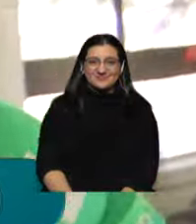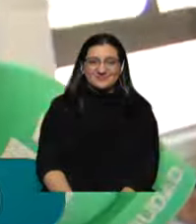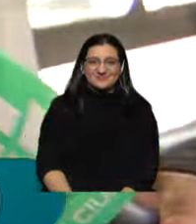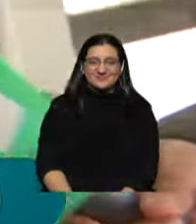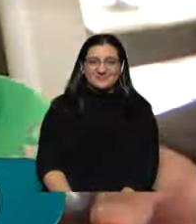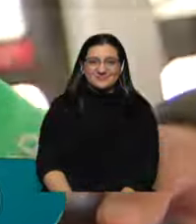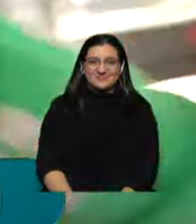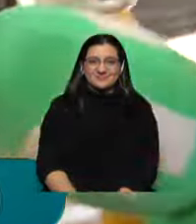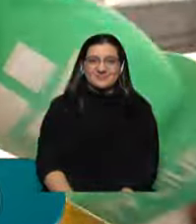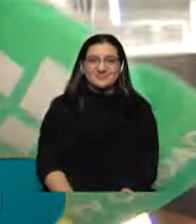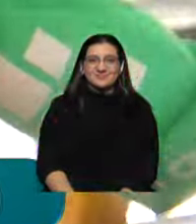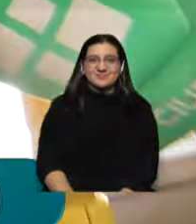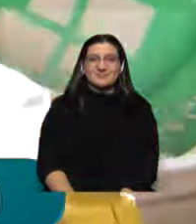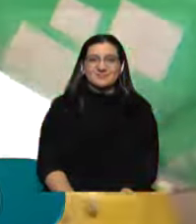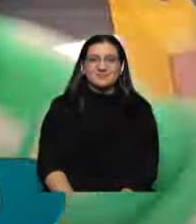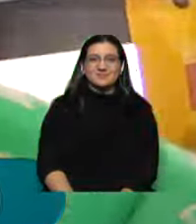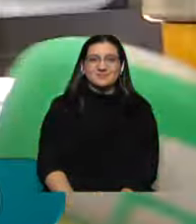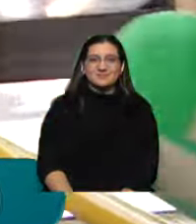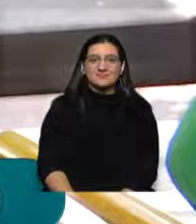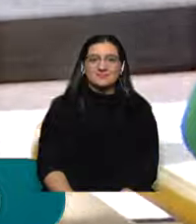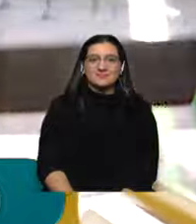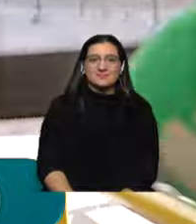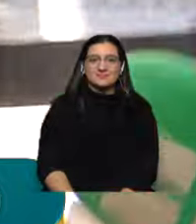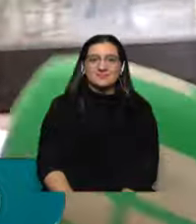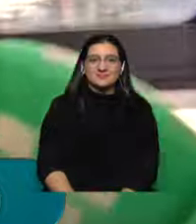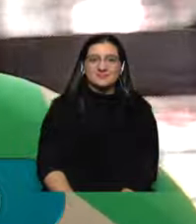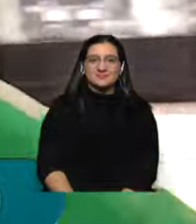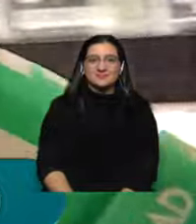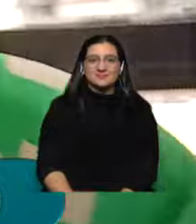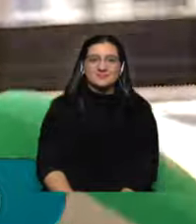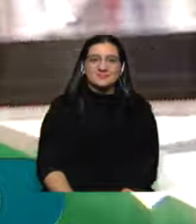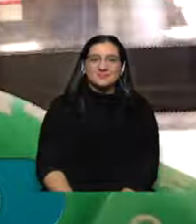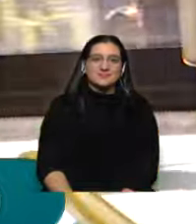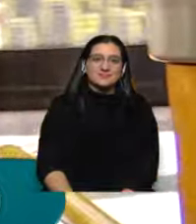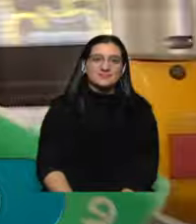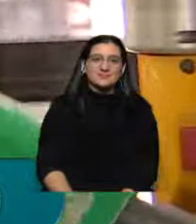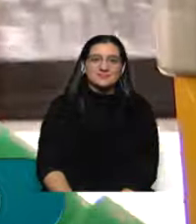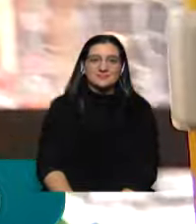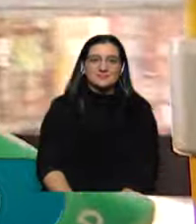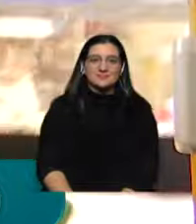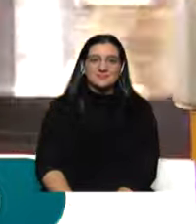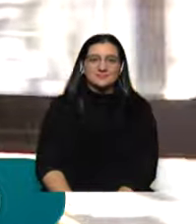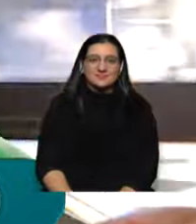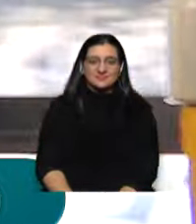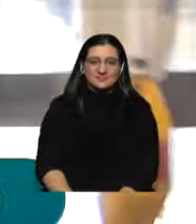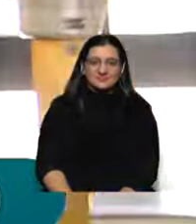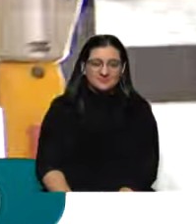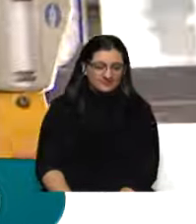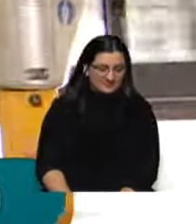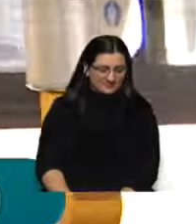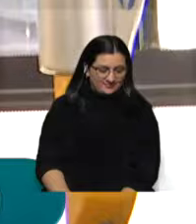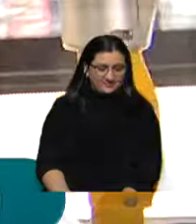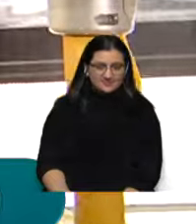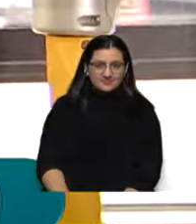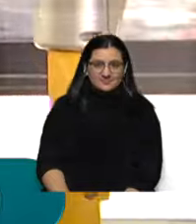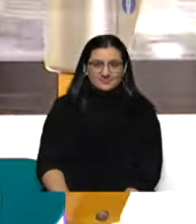Si no te encuentro, me voy a morir. Y si estoy muerto, quiero resucitar. Esta noche te quiero conmigo, loca.